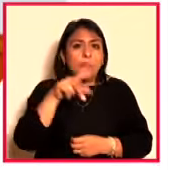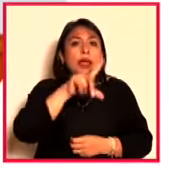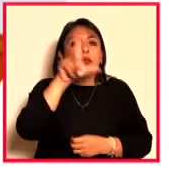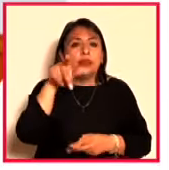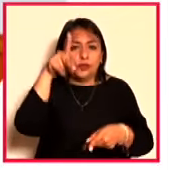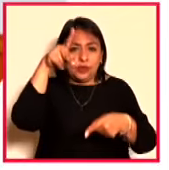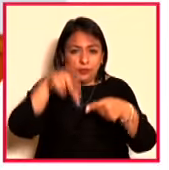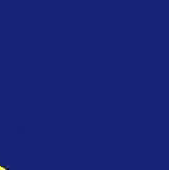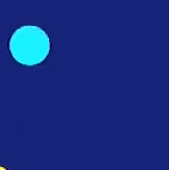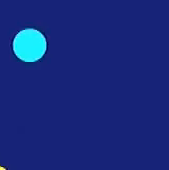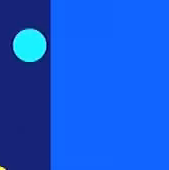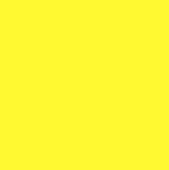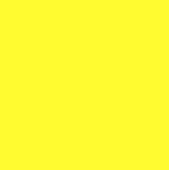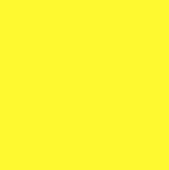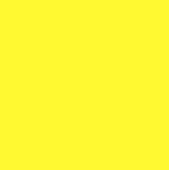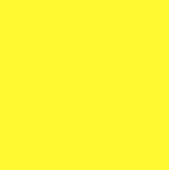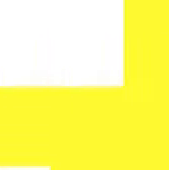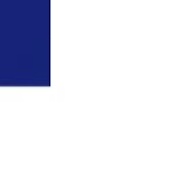también.